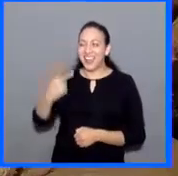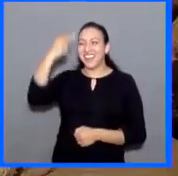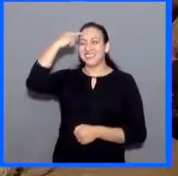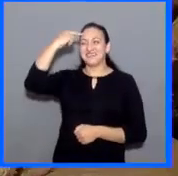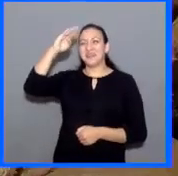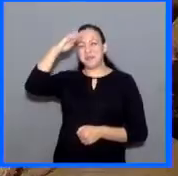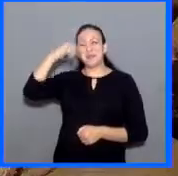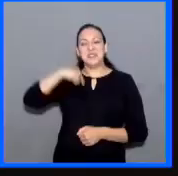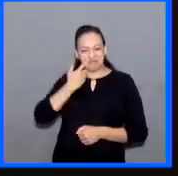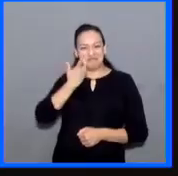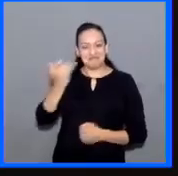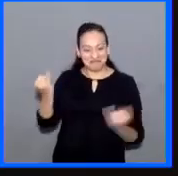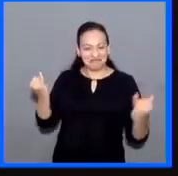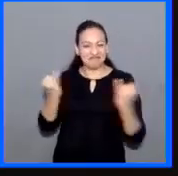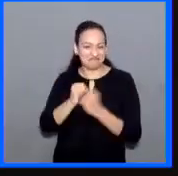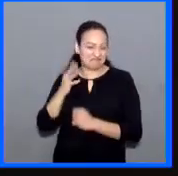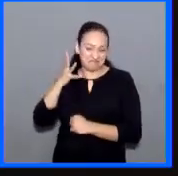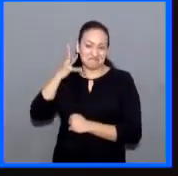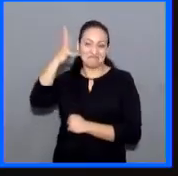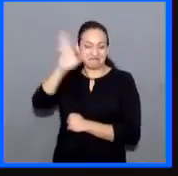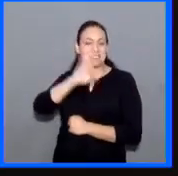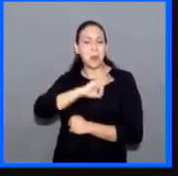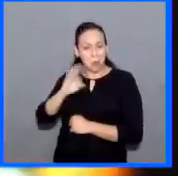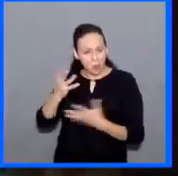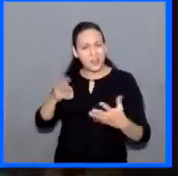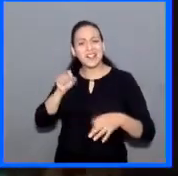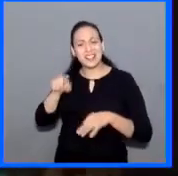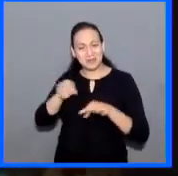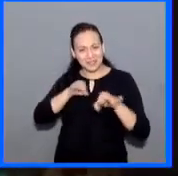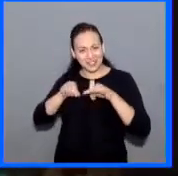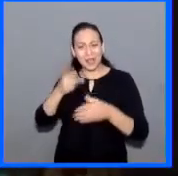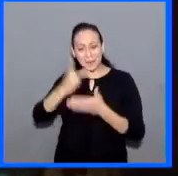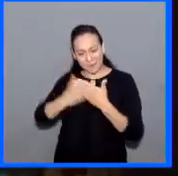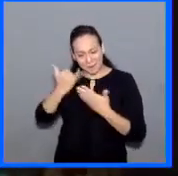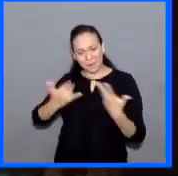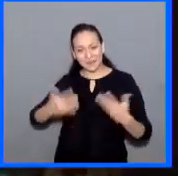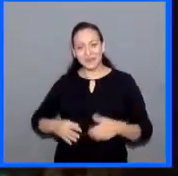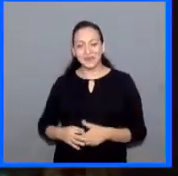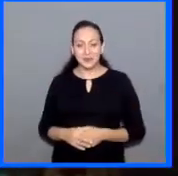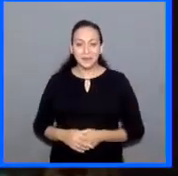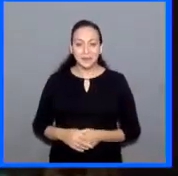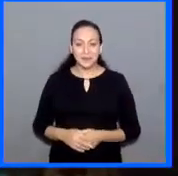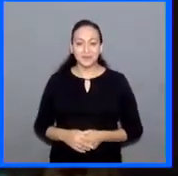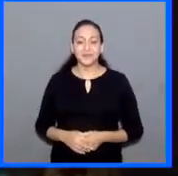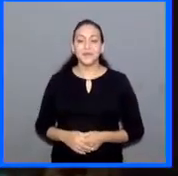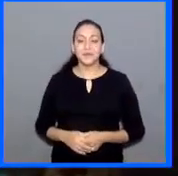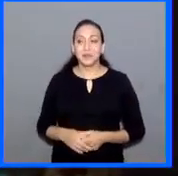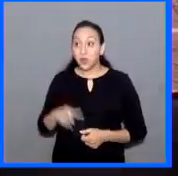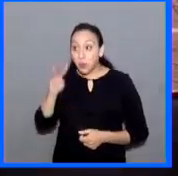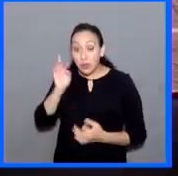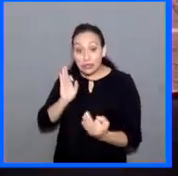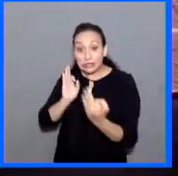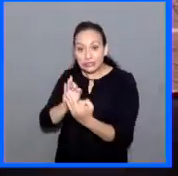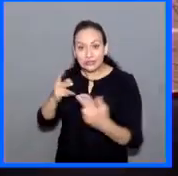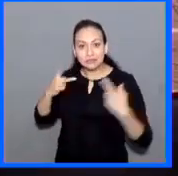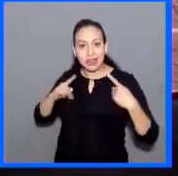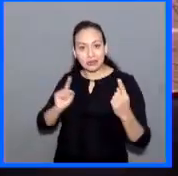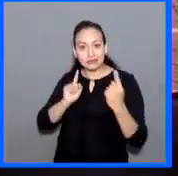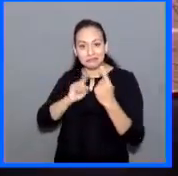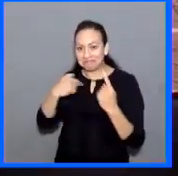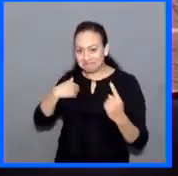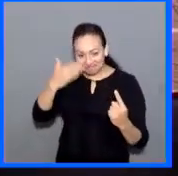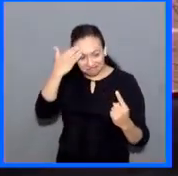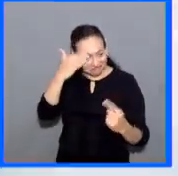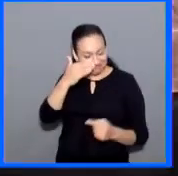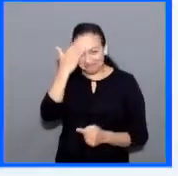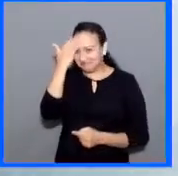tal vez pudiera, pues sí, o sea, trabajar en algún proyecto así. Verlos en persona, nunca había tenido yo oportunidad de ver uno de una película que yo